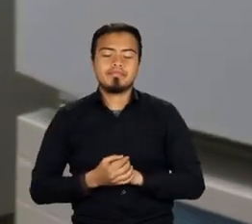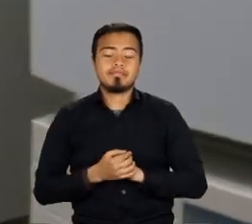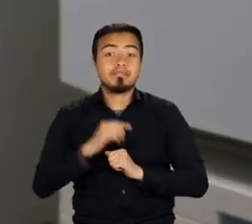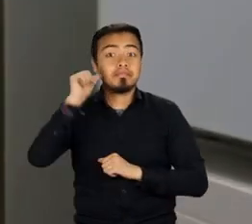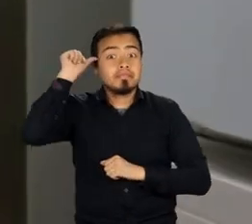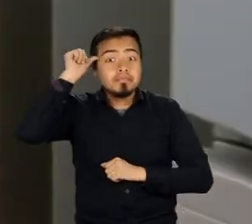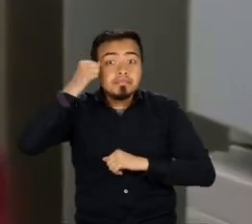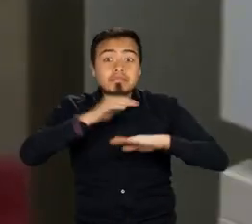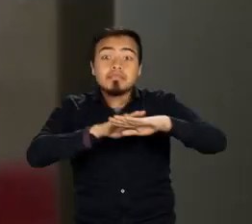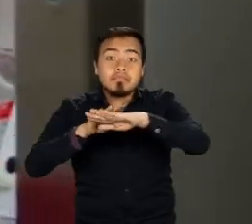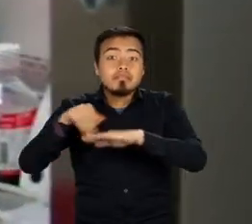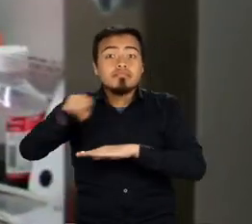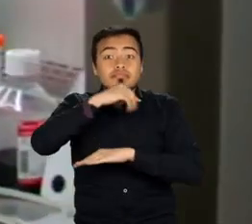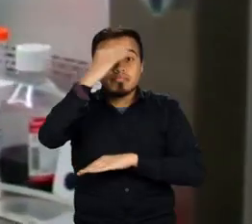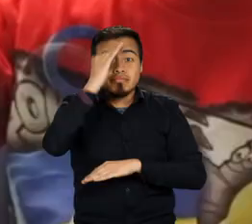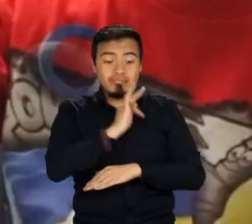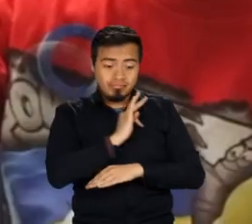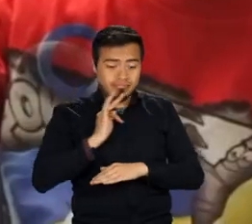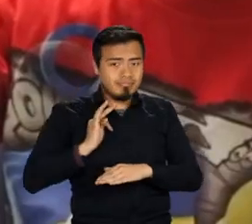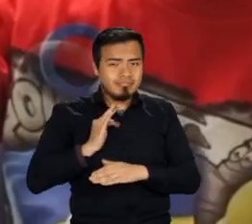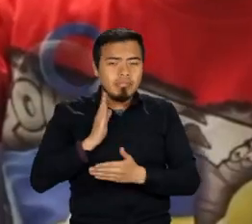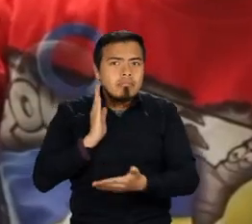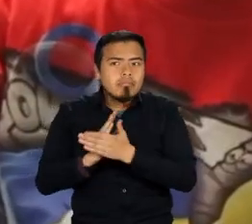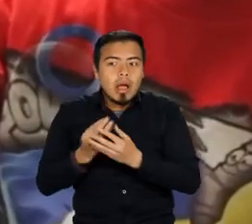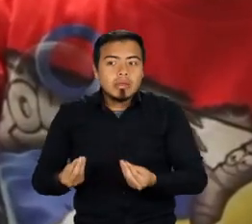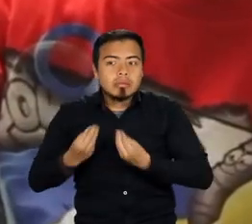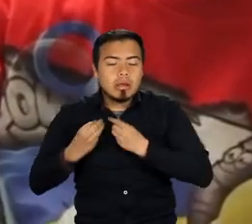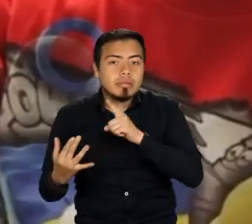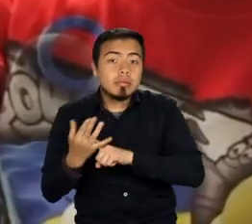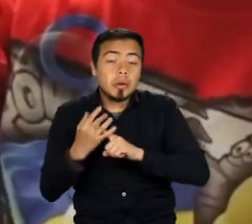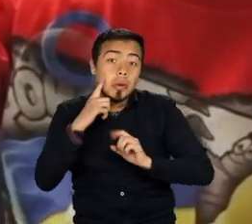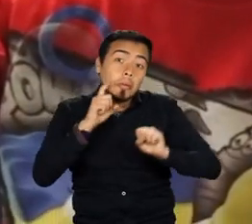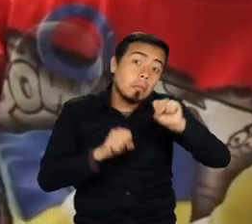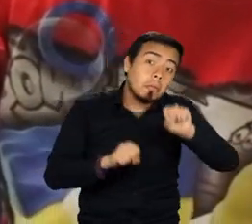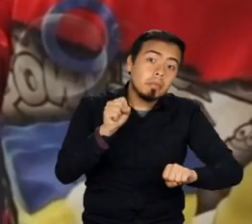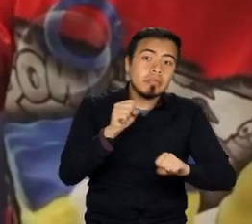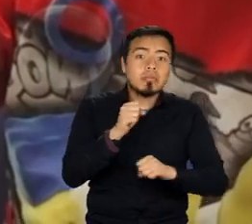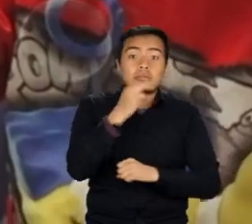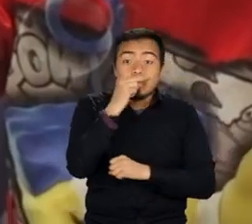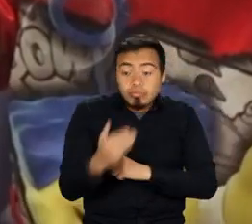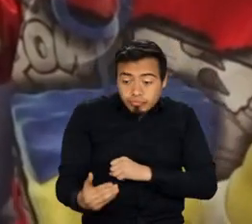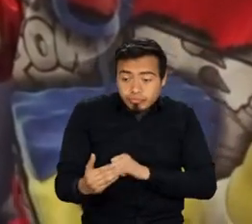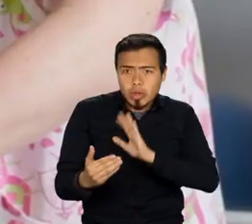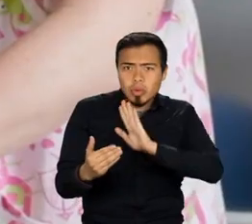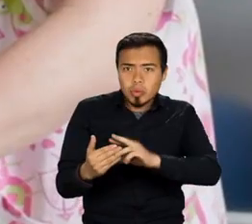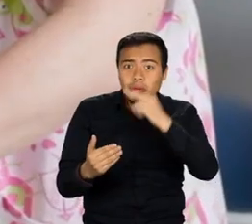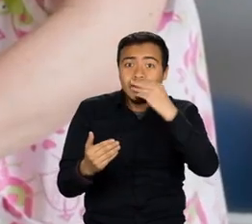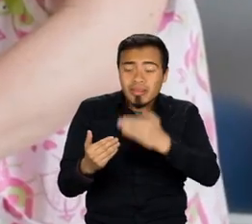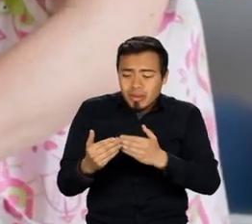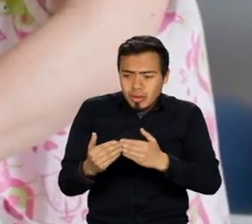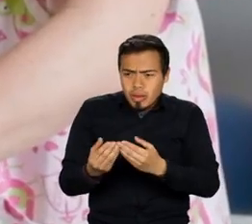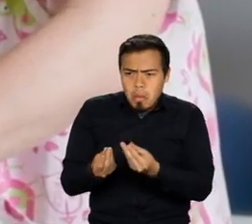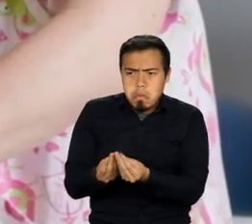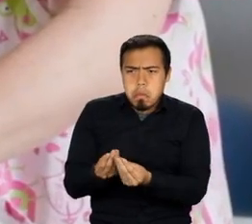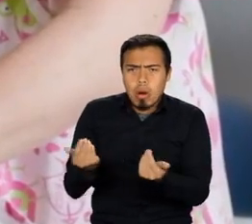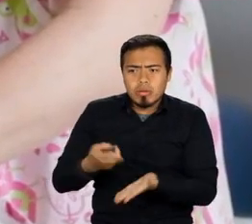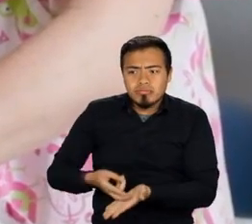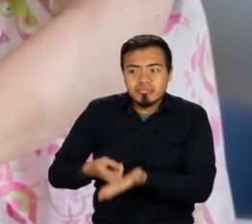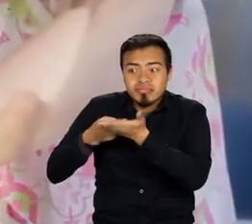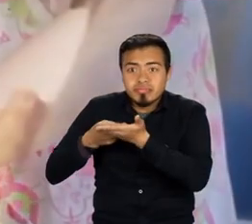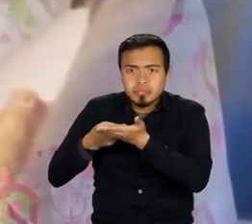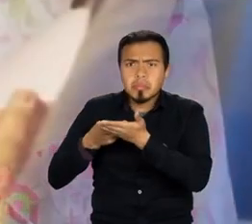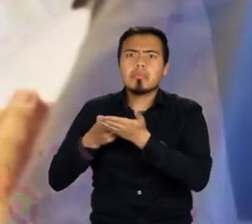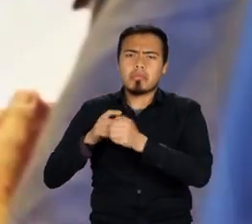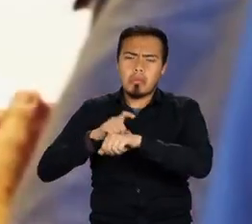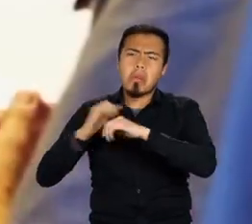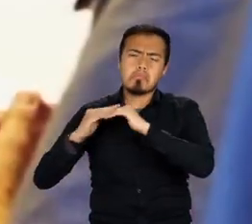que aunque todo tratamiento trae consigo efectos secundarios, las posibilidades de que un niño se recupere y se reintegre a la vida normalmente